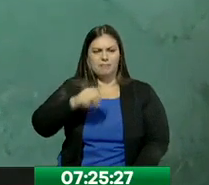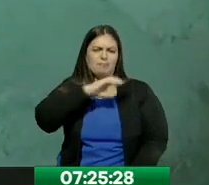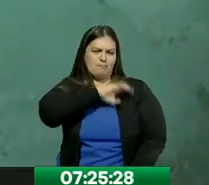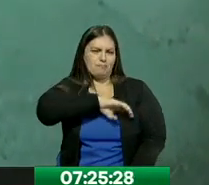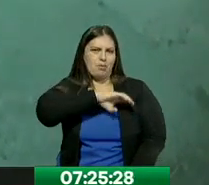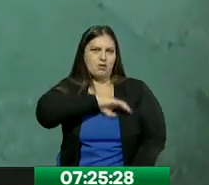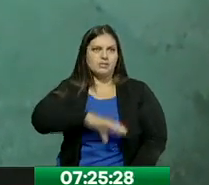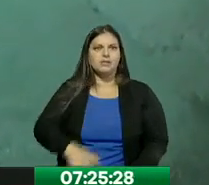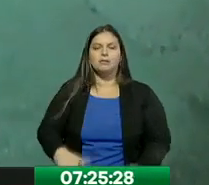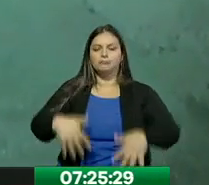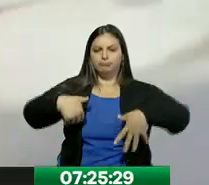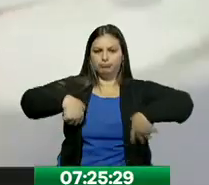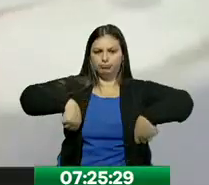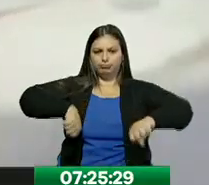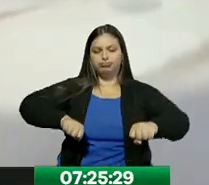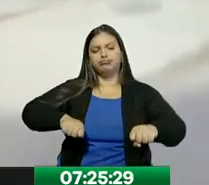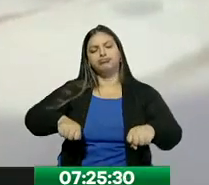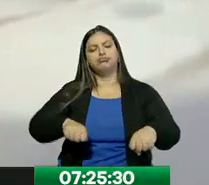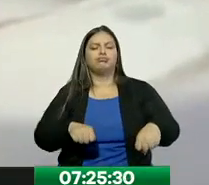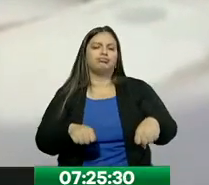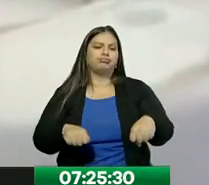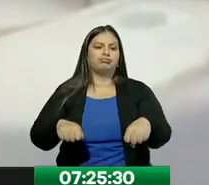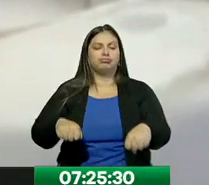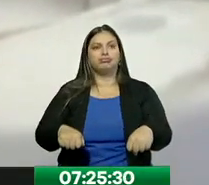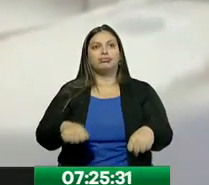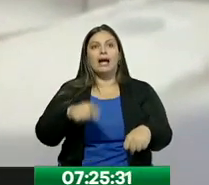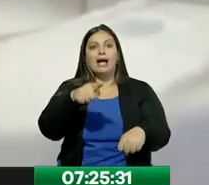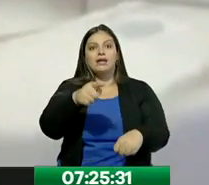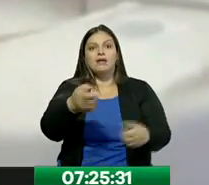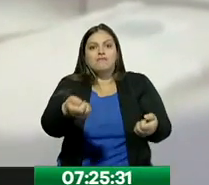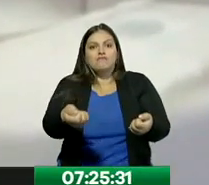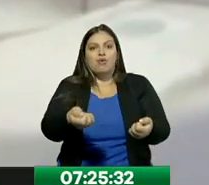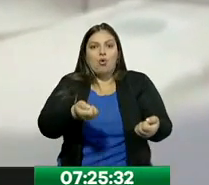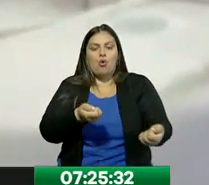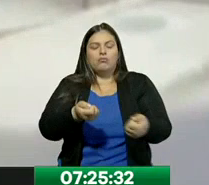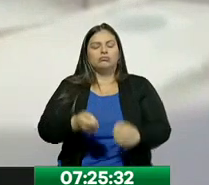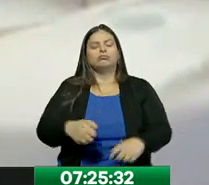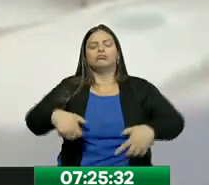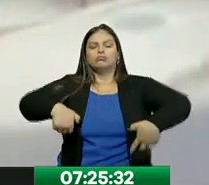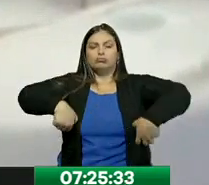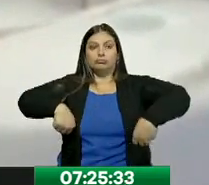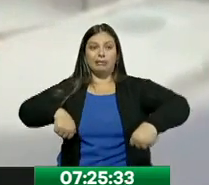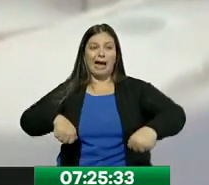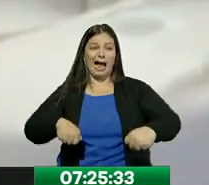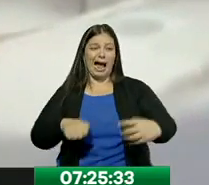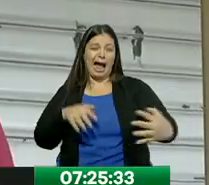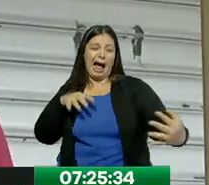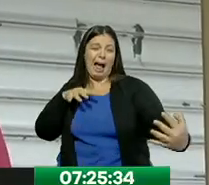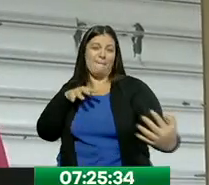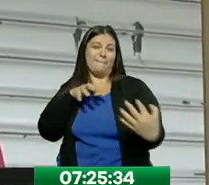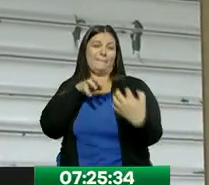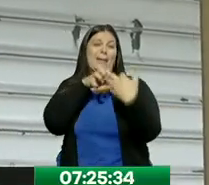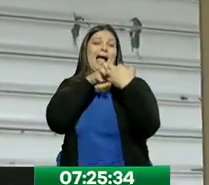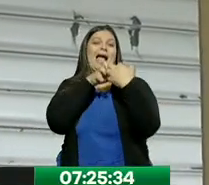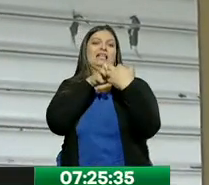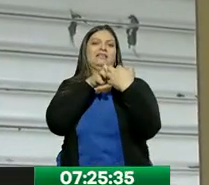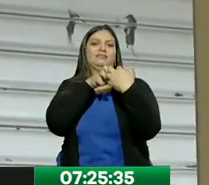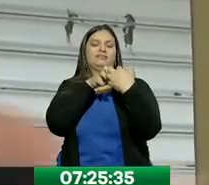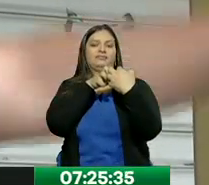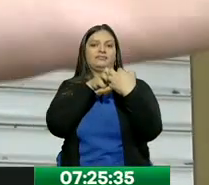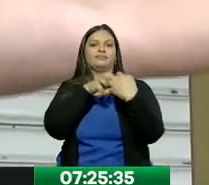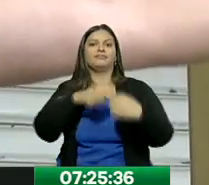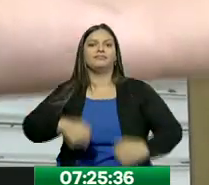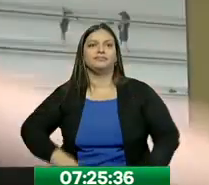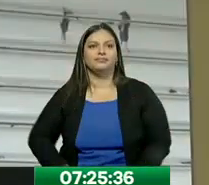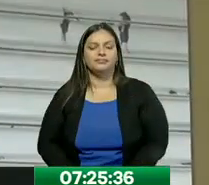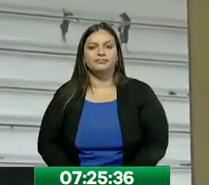impactó contra una volqueta que circulaba en sentido contrario. Esto ocurrió en Manta, provincia de Manabí. Sí, la moto se